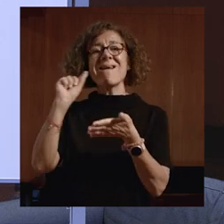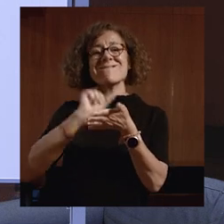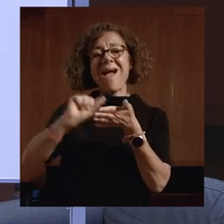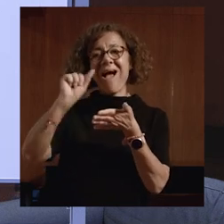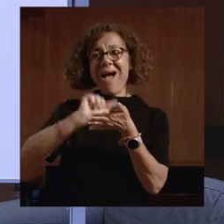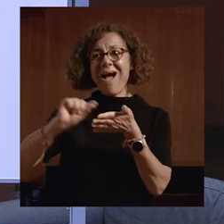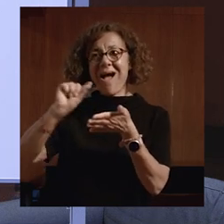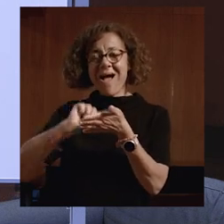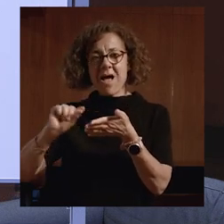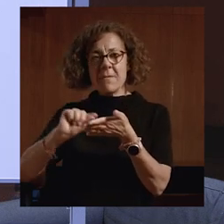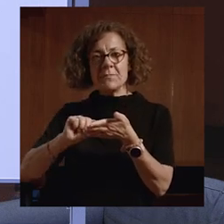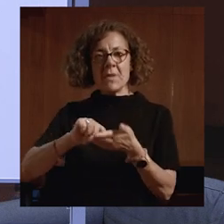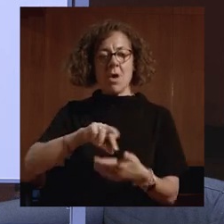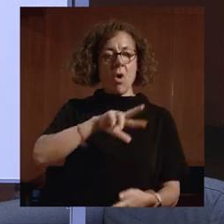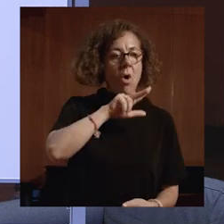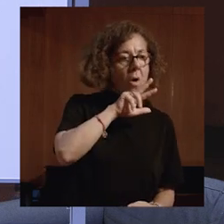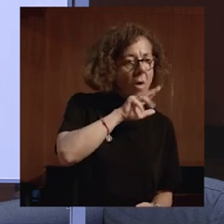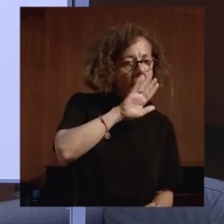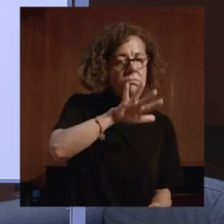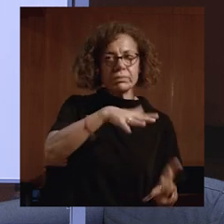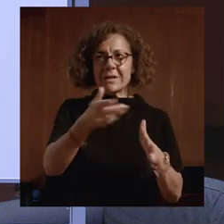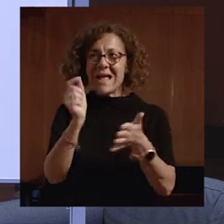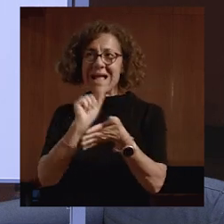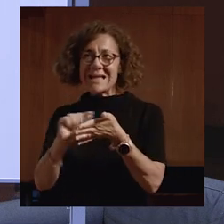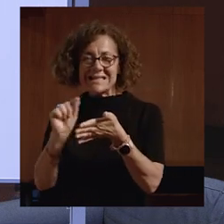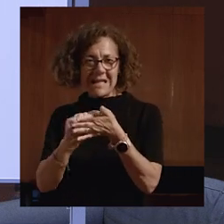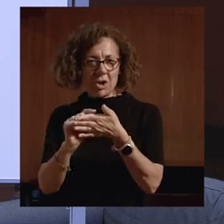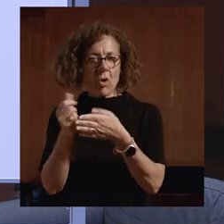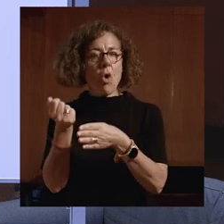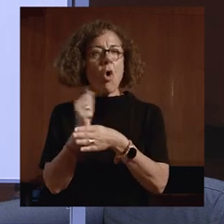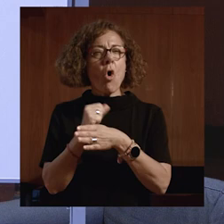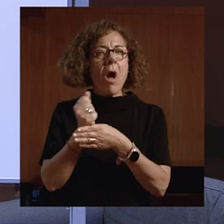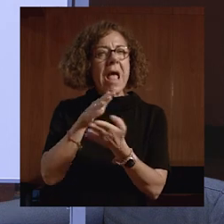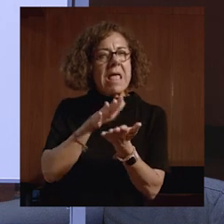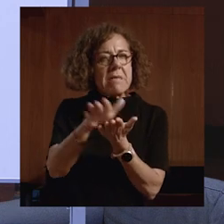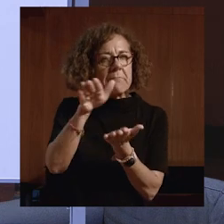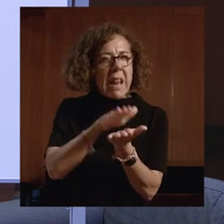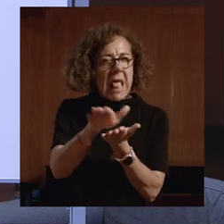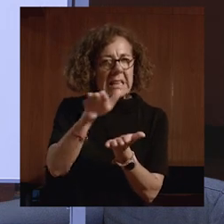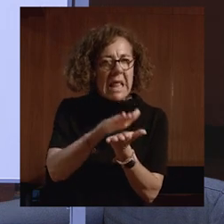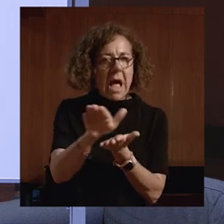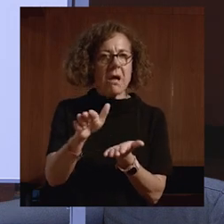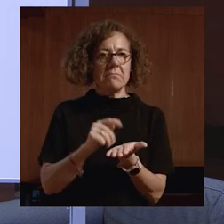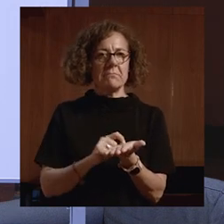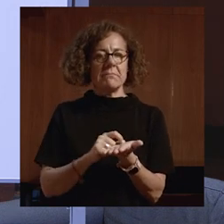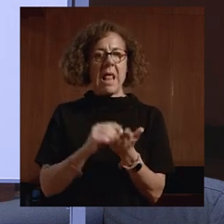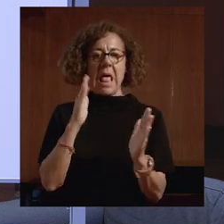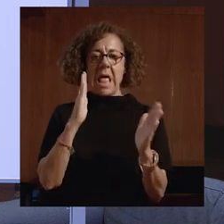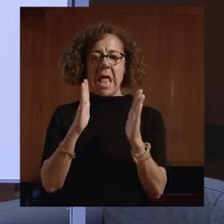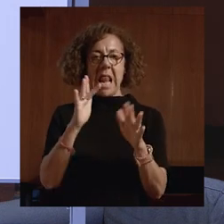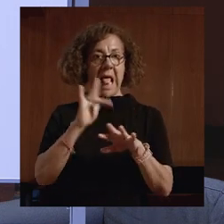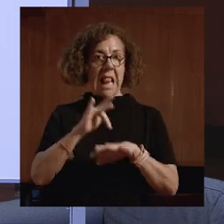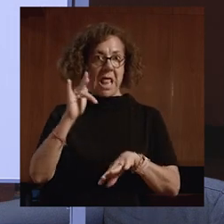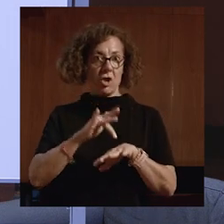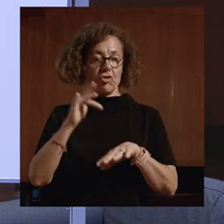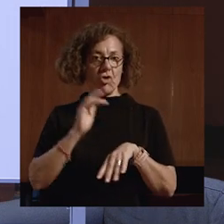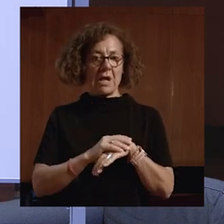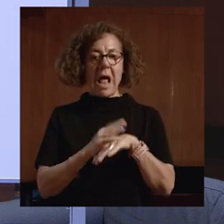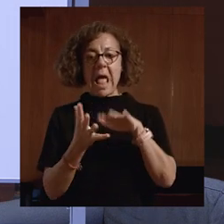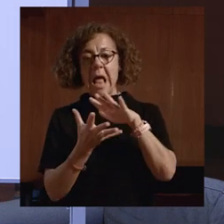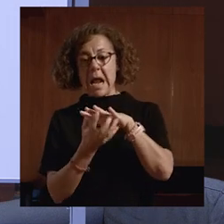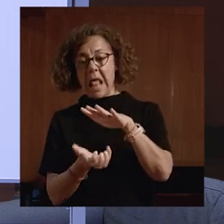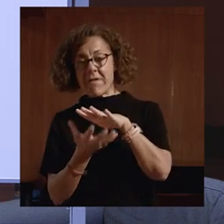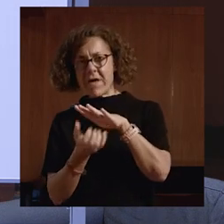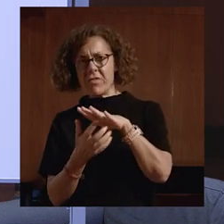¿no? El paso del mundo oral al escrito, la imprenta que ahonda en eso, la era electrónica, la